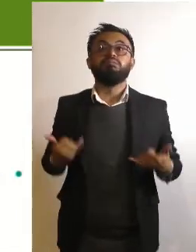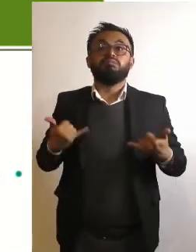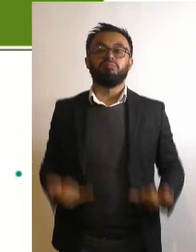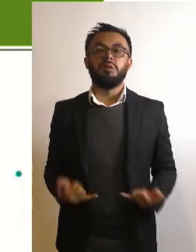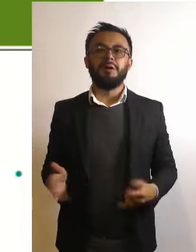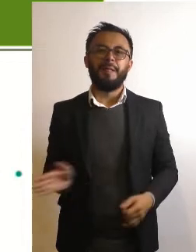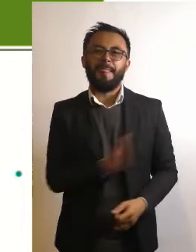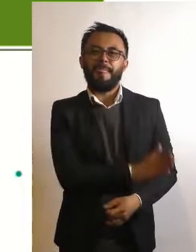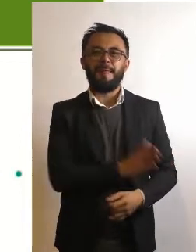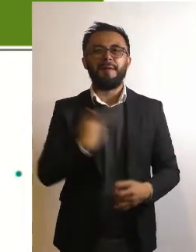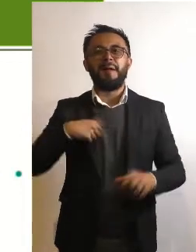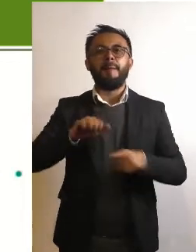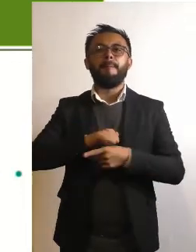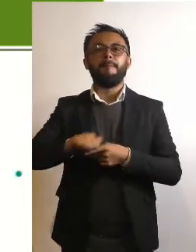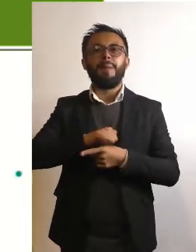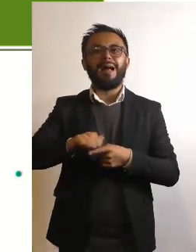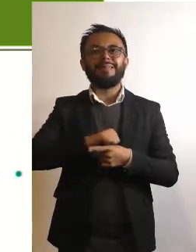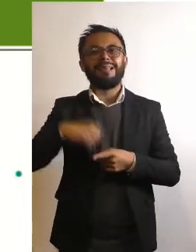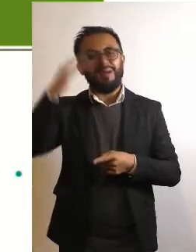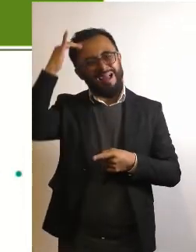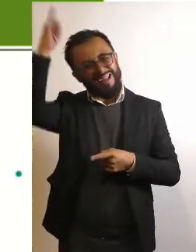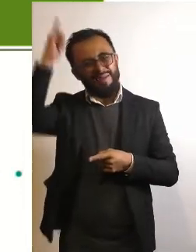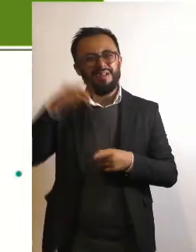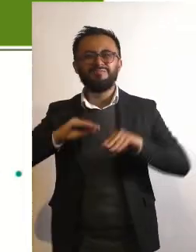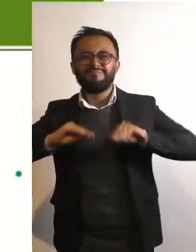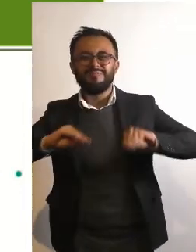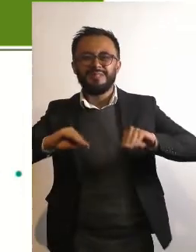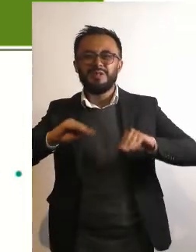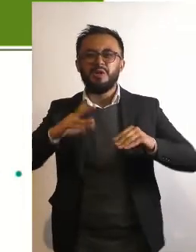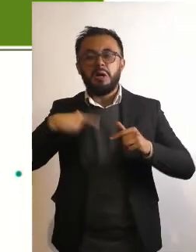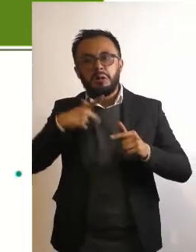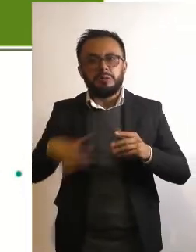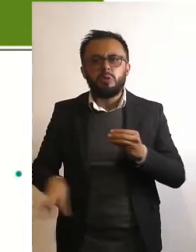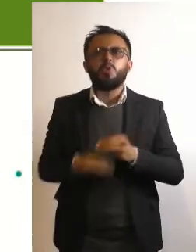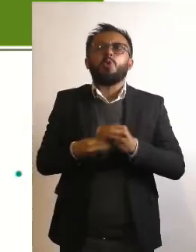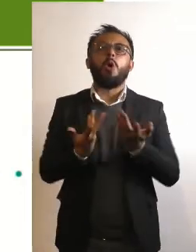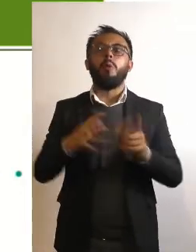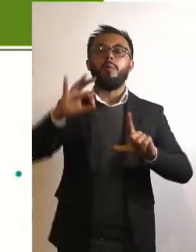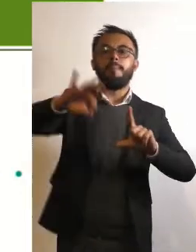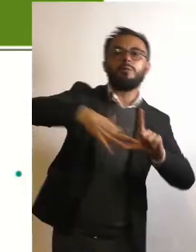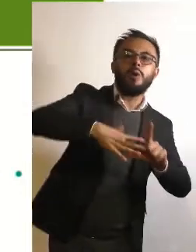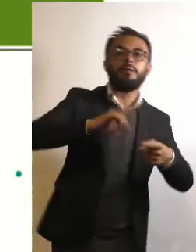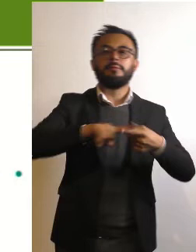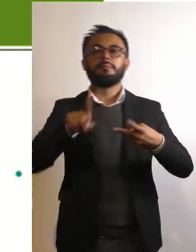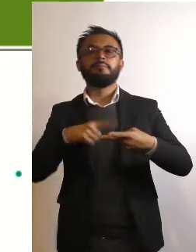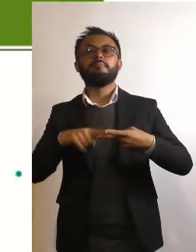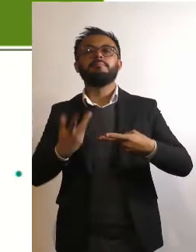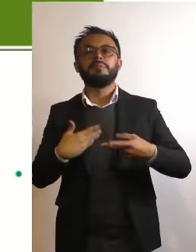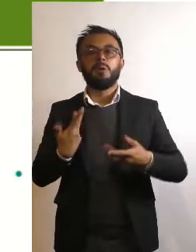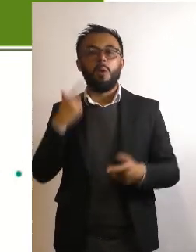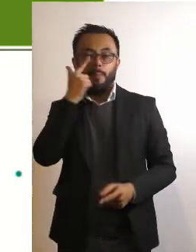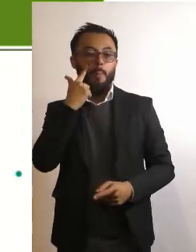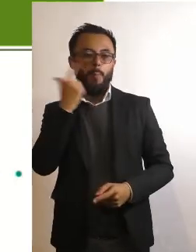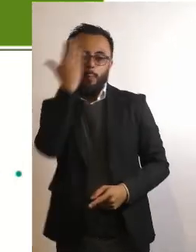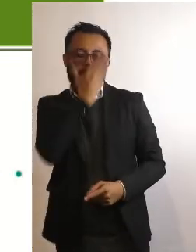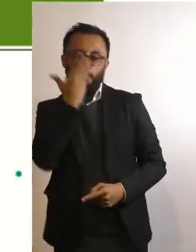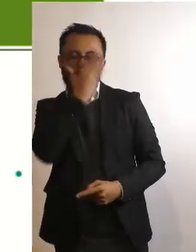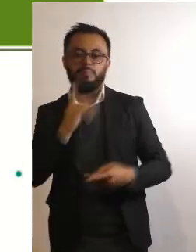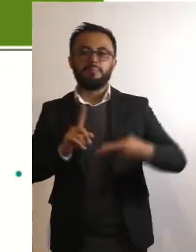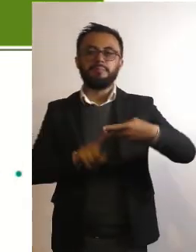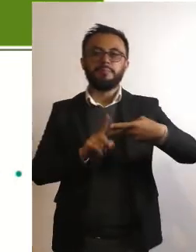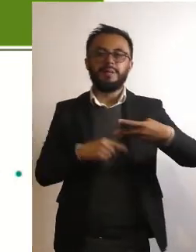incluyó la tecnología en temas de virtualización, en temas de simulación, con